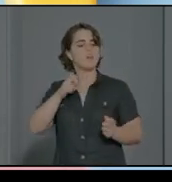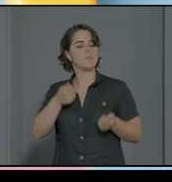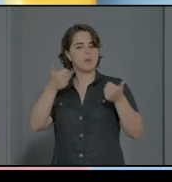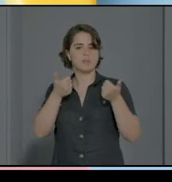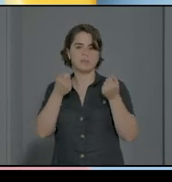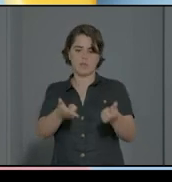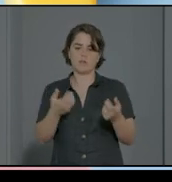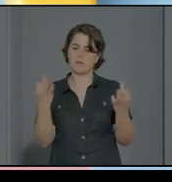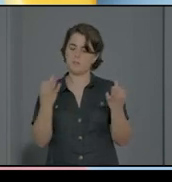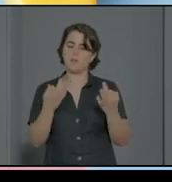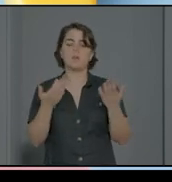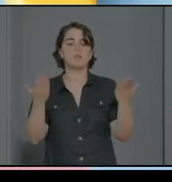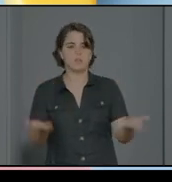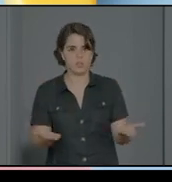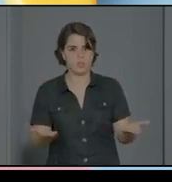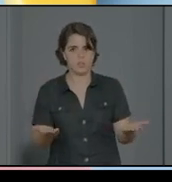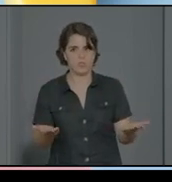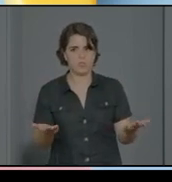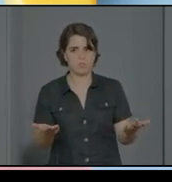Así que